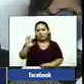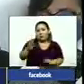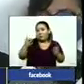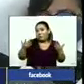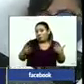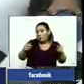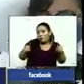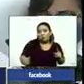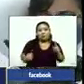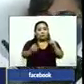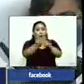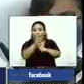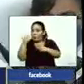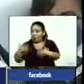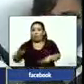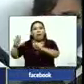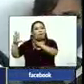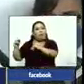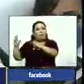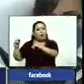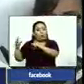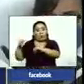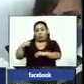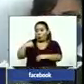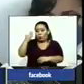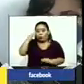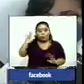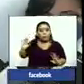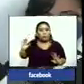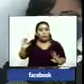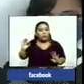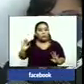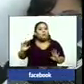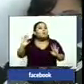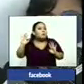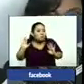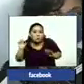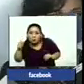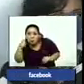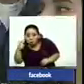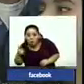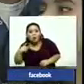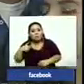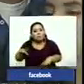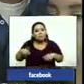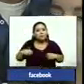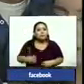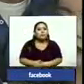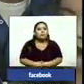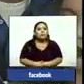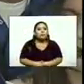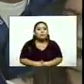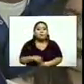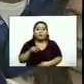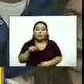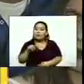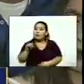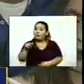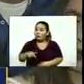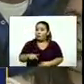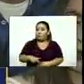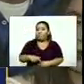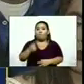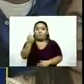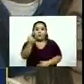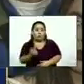fruto por esa conversación, por el momento que yo sepa, no. Y si lo hay, pues lo vamos a reconocer. Gestión de alto nivel de un